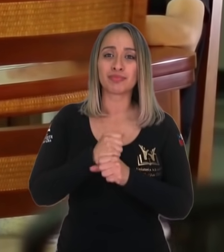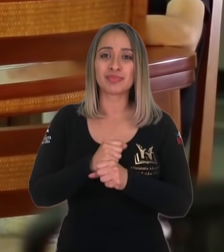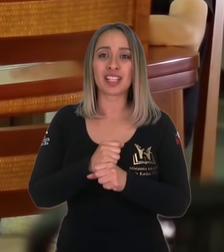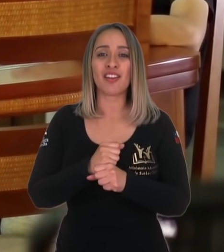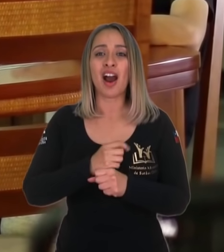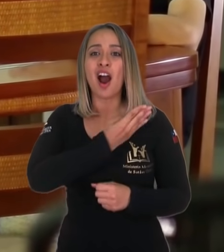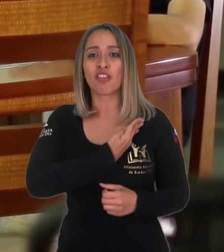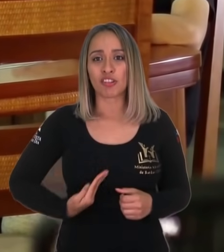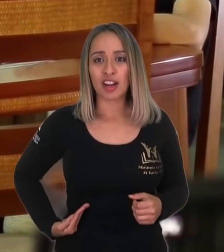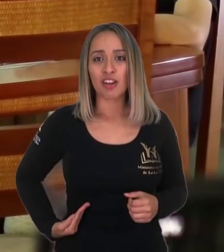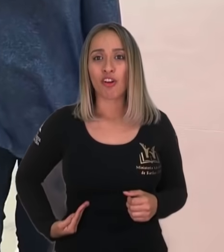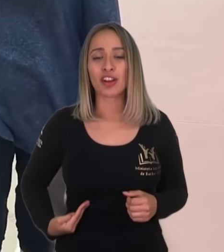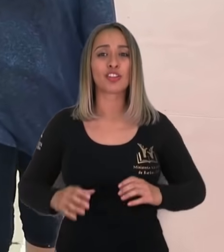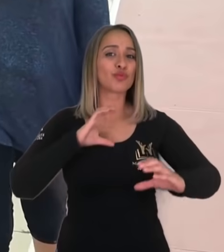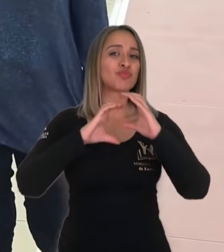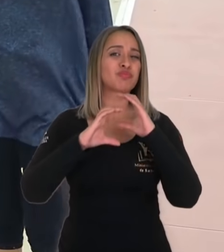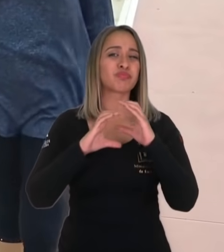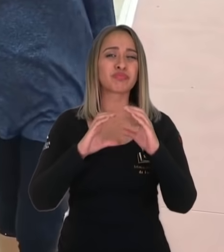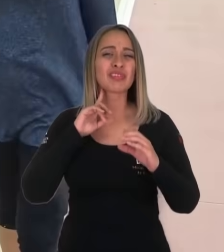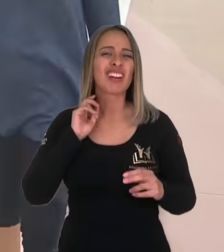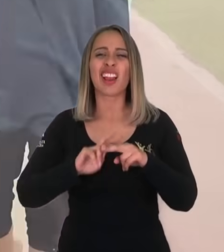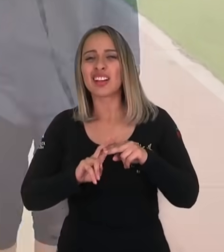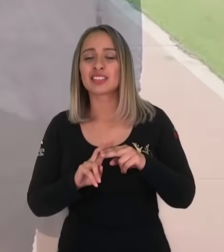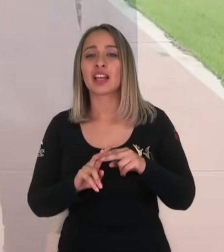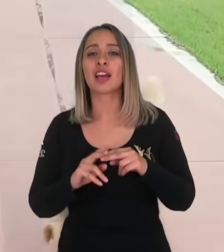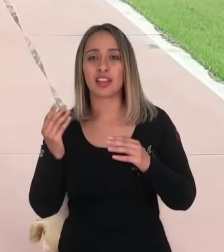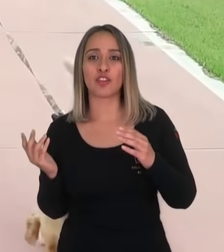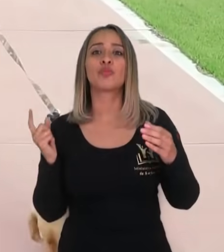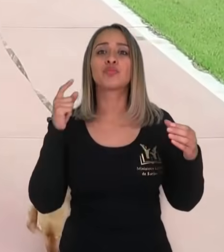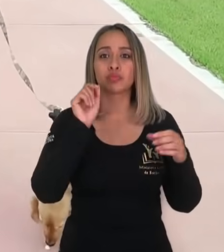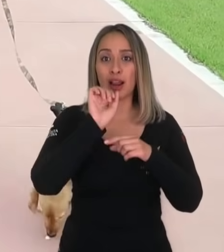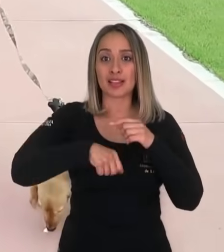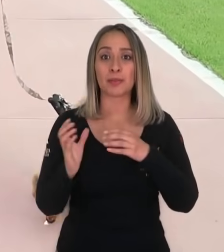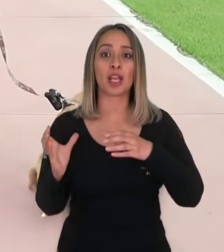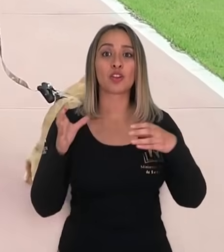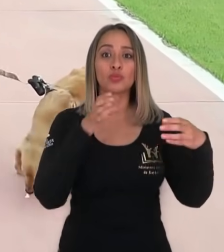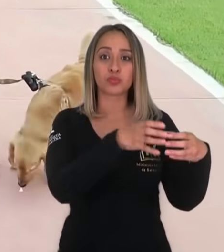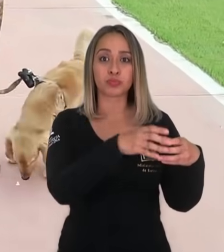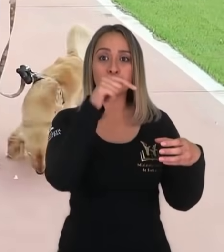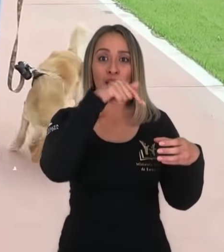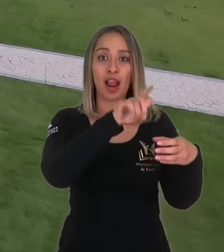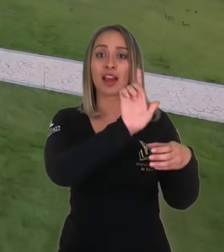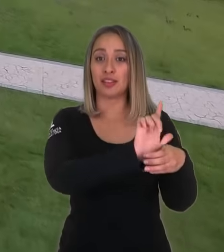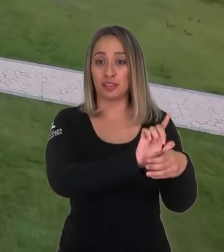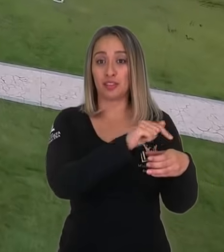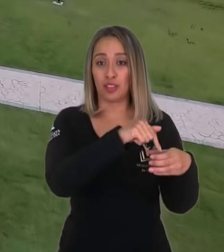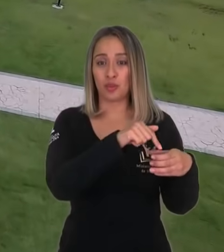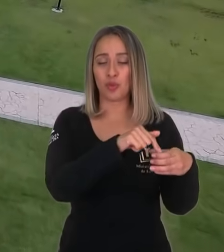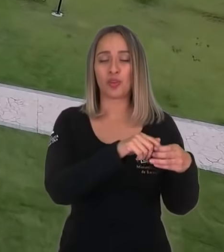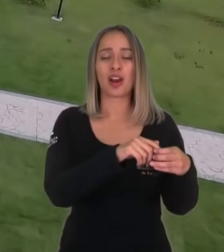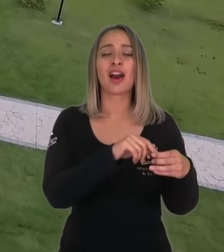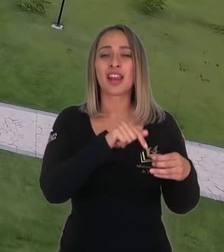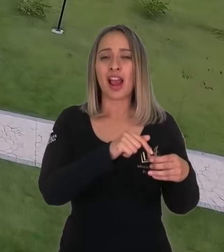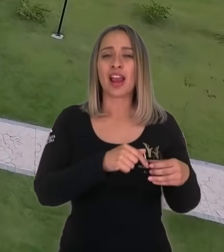empleo. Ellos conversaron mucho y decidieron que debía mudarse aquí, para que mi hermano y yo tuviésemos una mejor calidad de vida, seguridad